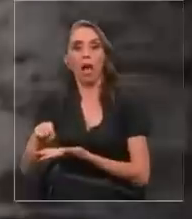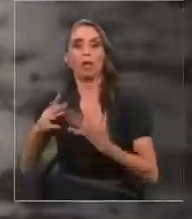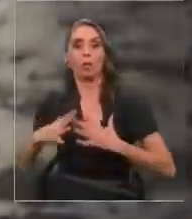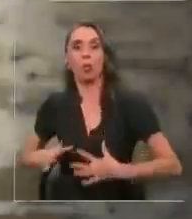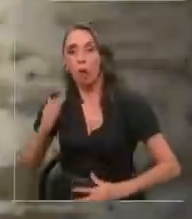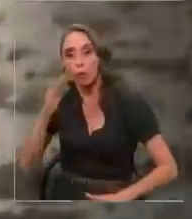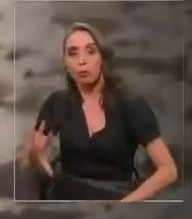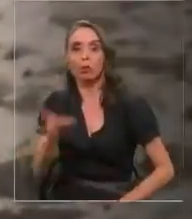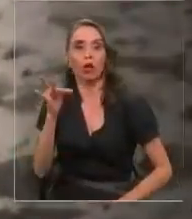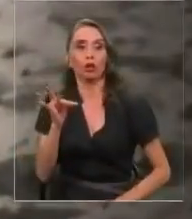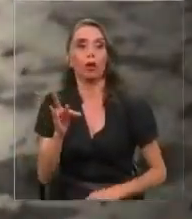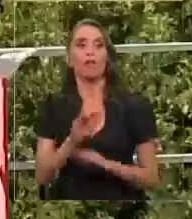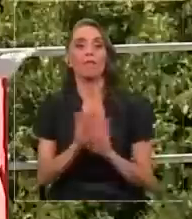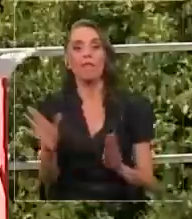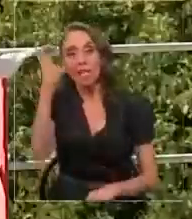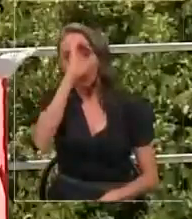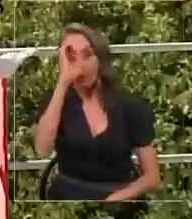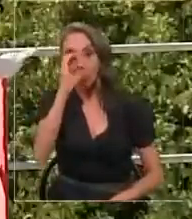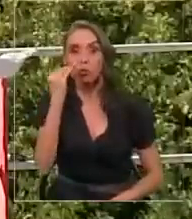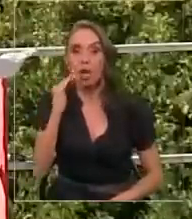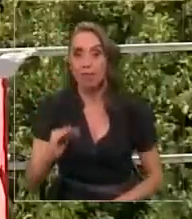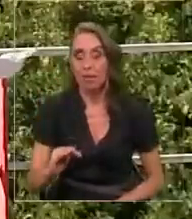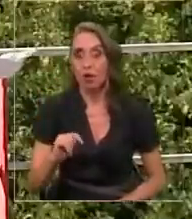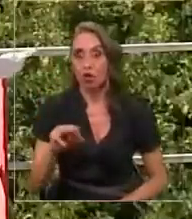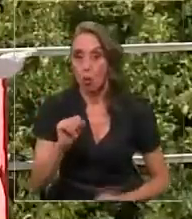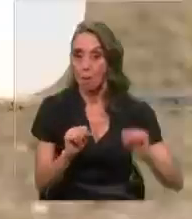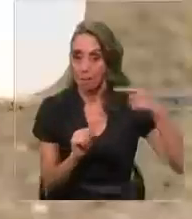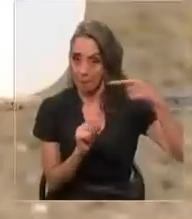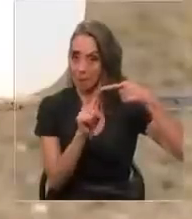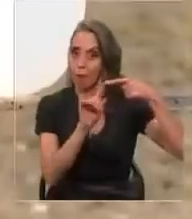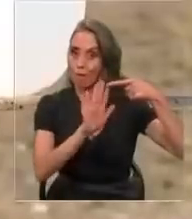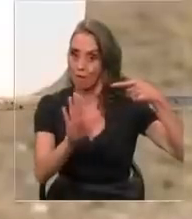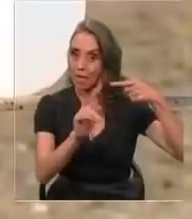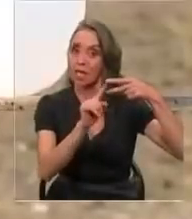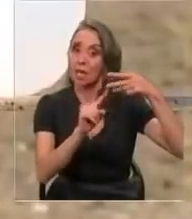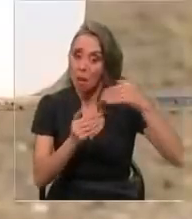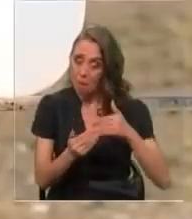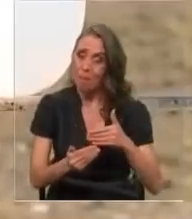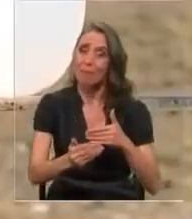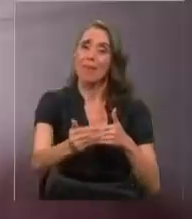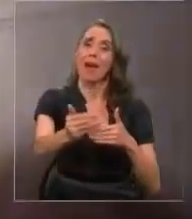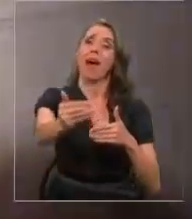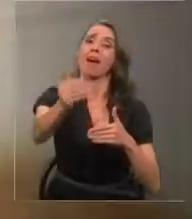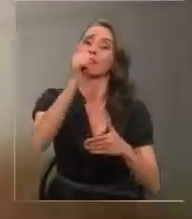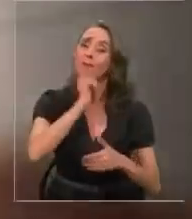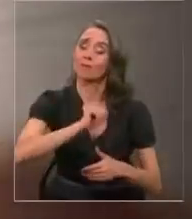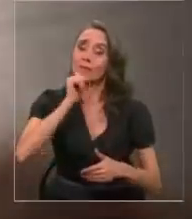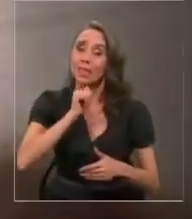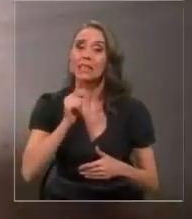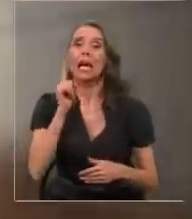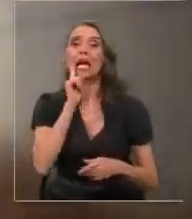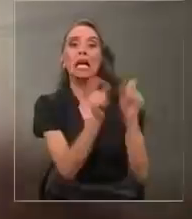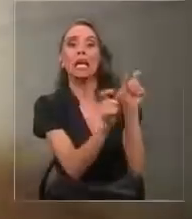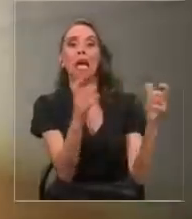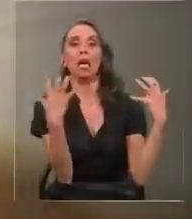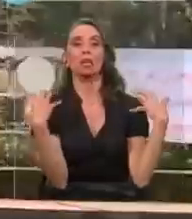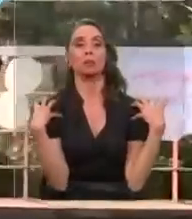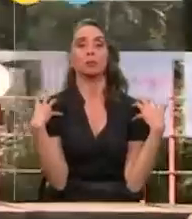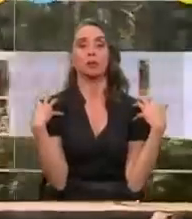menor. Así se cierra la búsqueda del pequeño Tomás, pero se abre un largo camino para determinar las presuntas